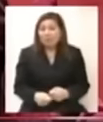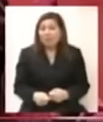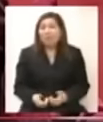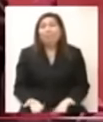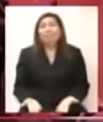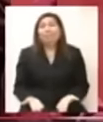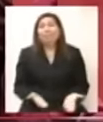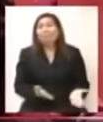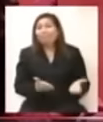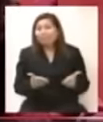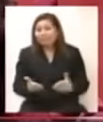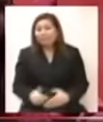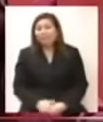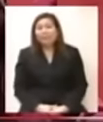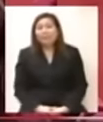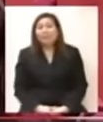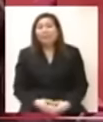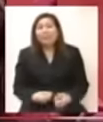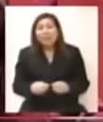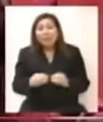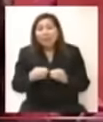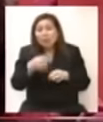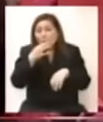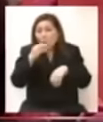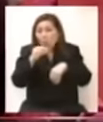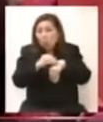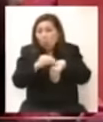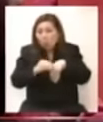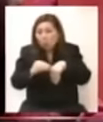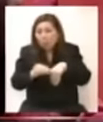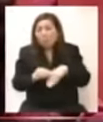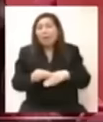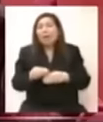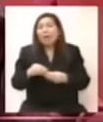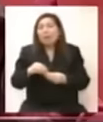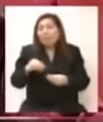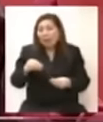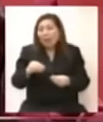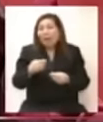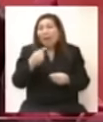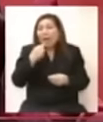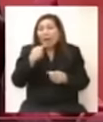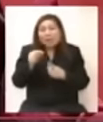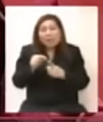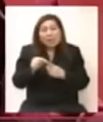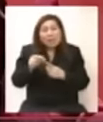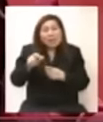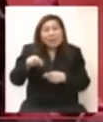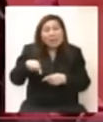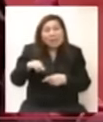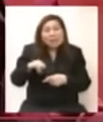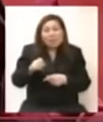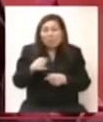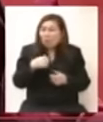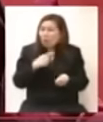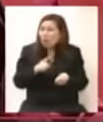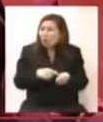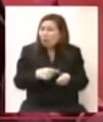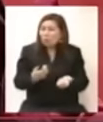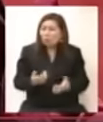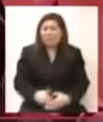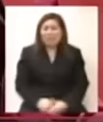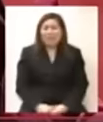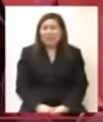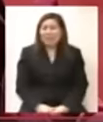uvas vamos a vender espárragos vamos a vender quinoa yo digo nos estamos acostumbrando a